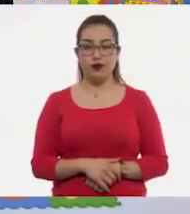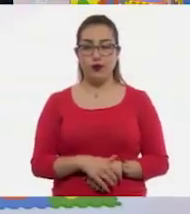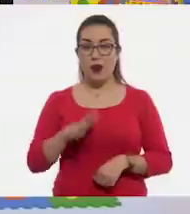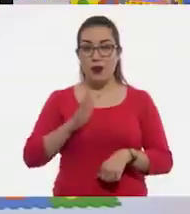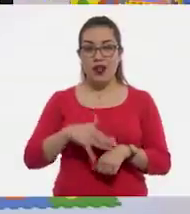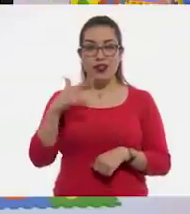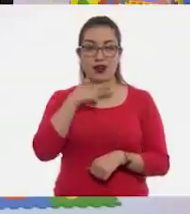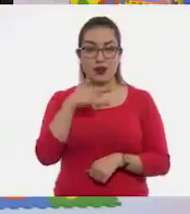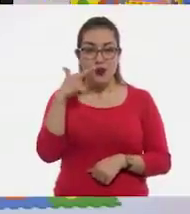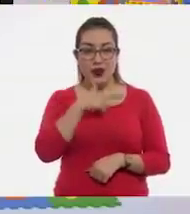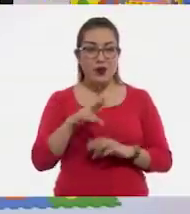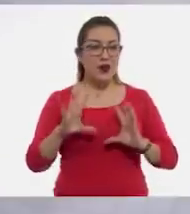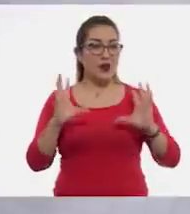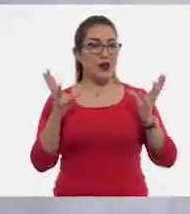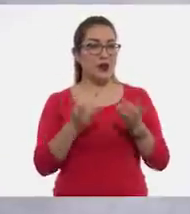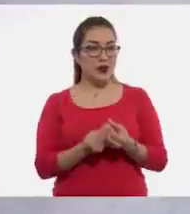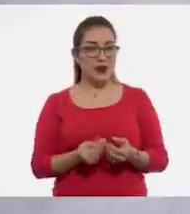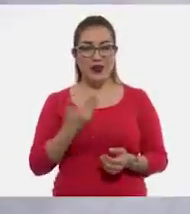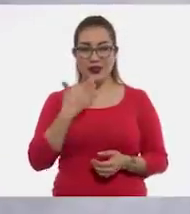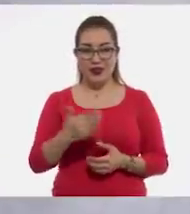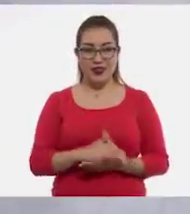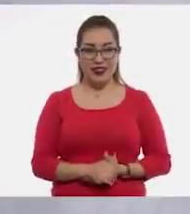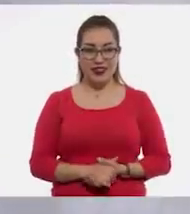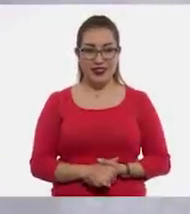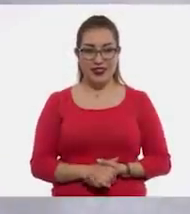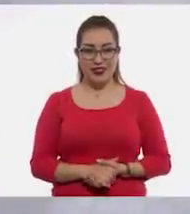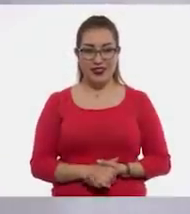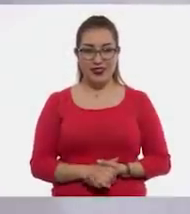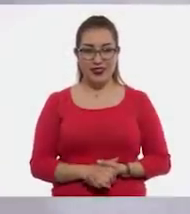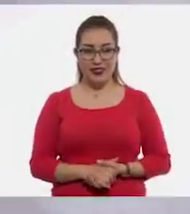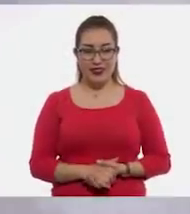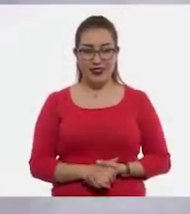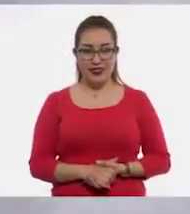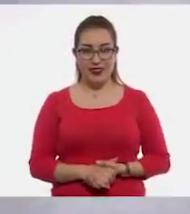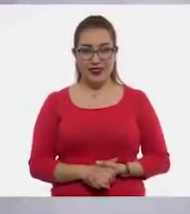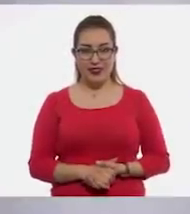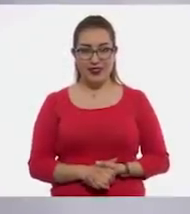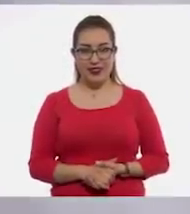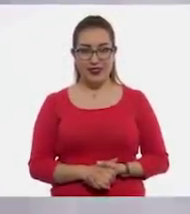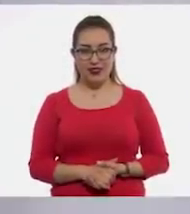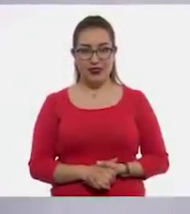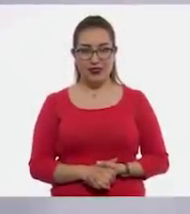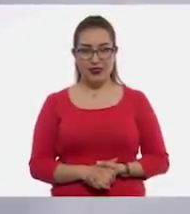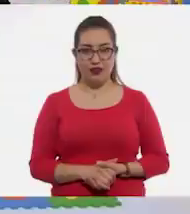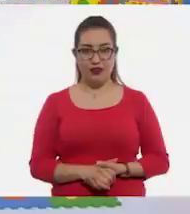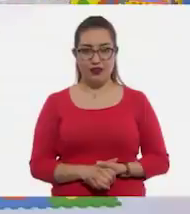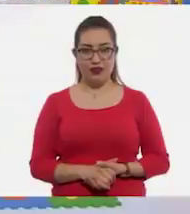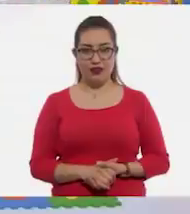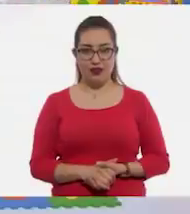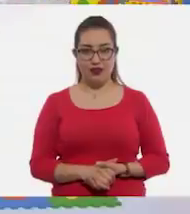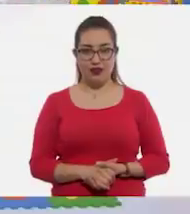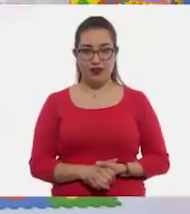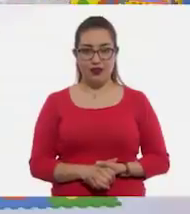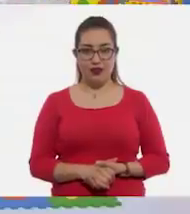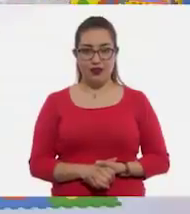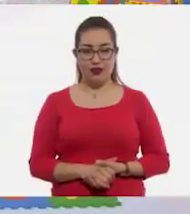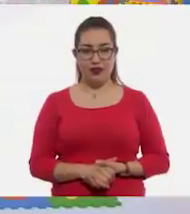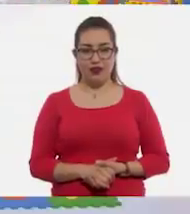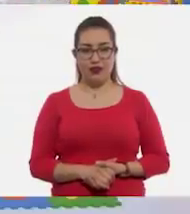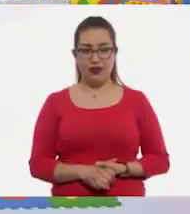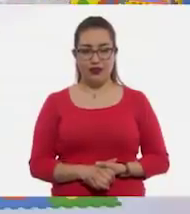rápido. Perfecto. Y lo hacemos mejor. Así es. A ver. Se suman los esfuerzos. Eso.